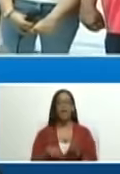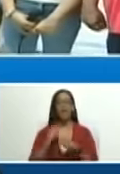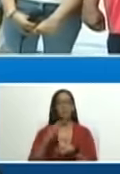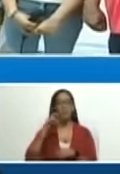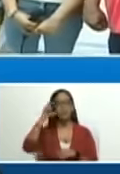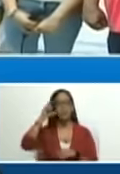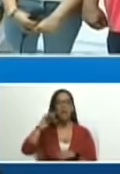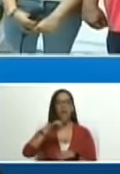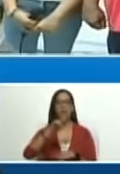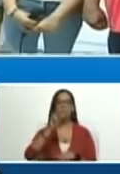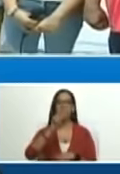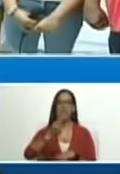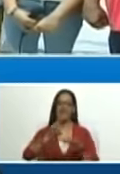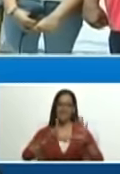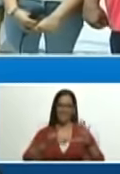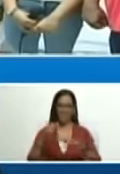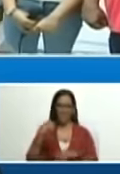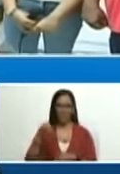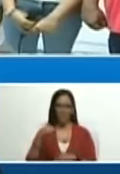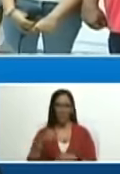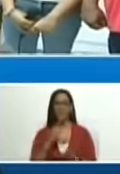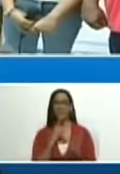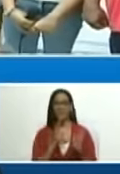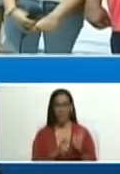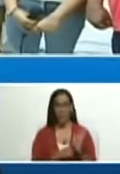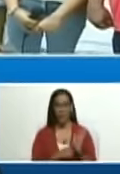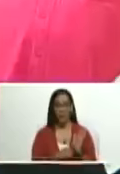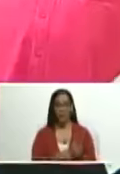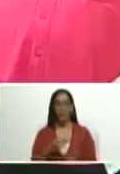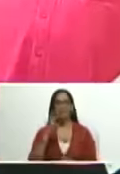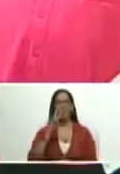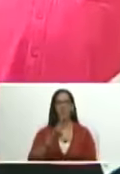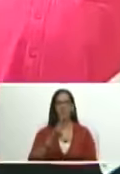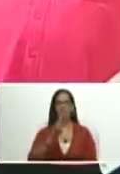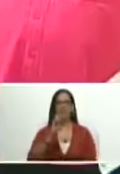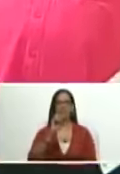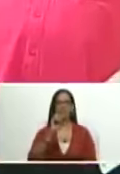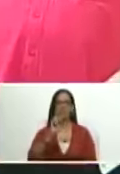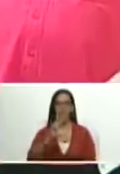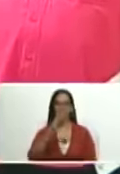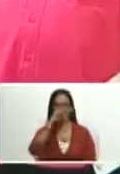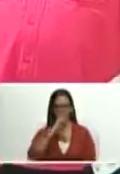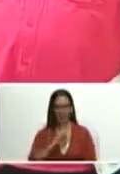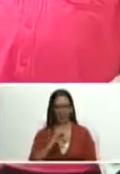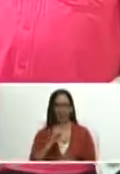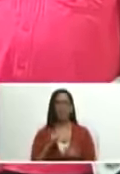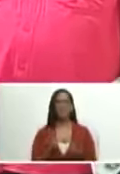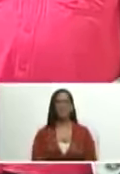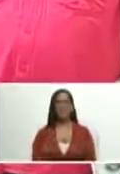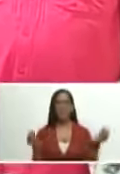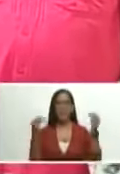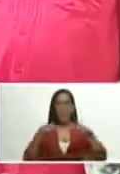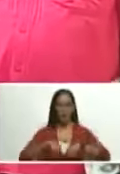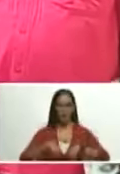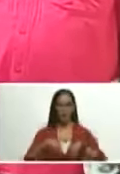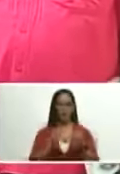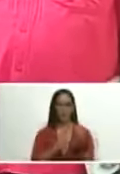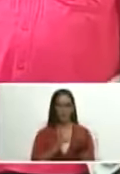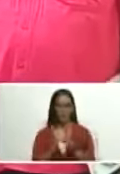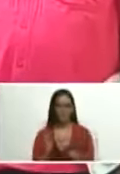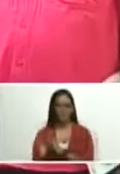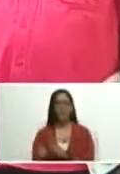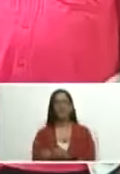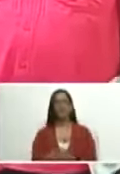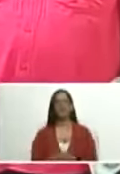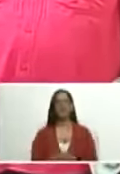lunes 27 de noviembre que se cumplen 203 años del Tratado de Regularización y